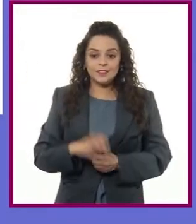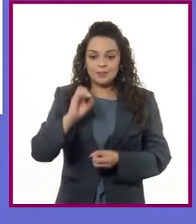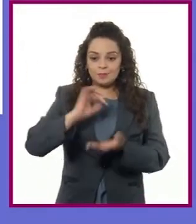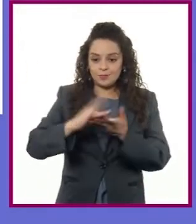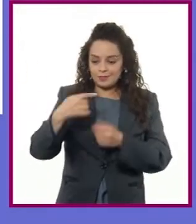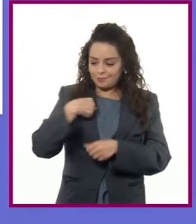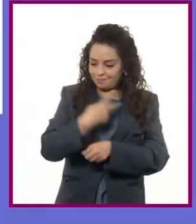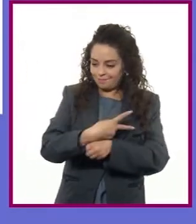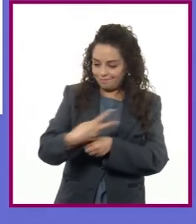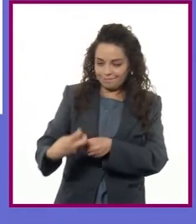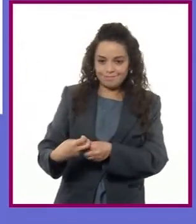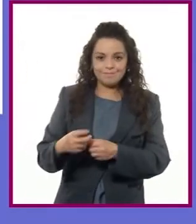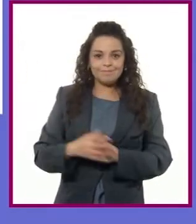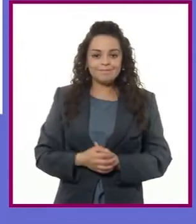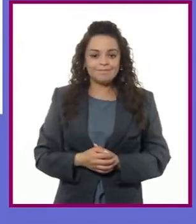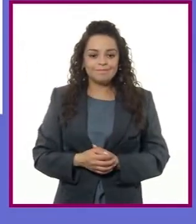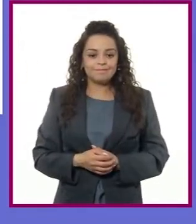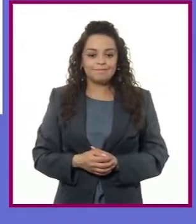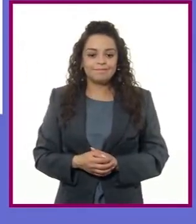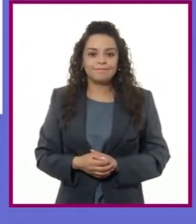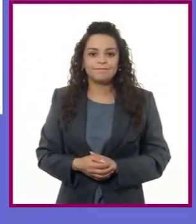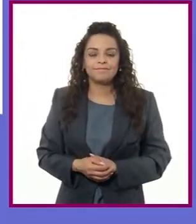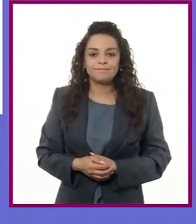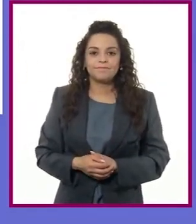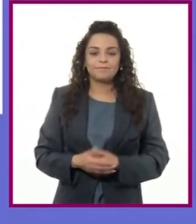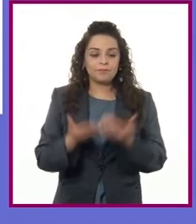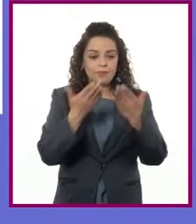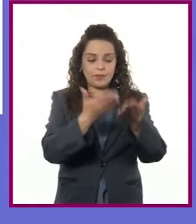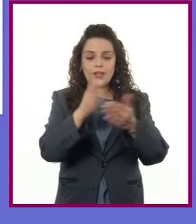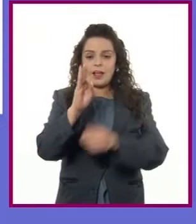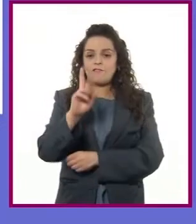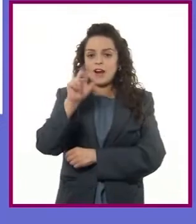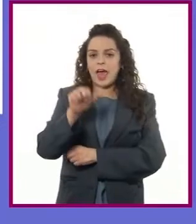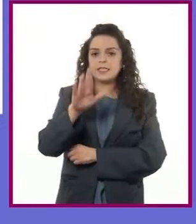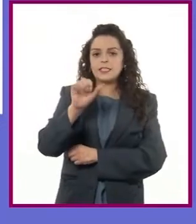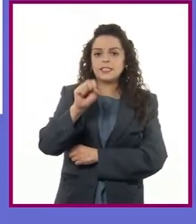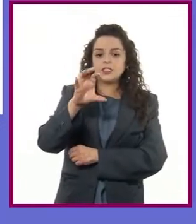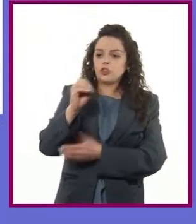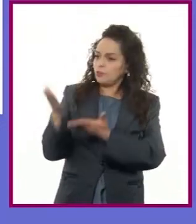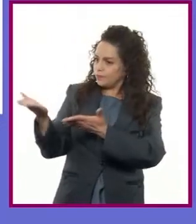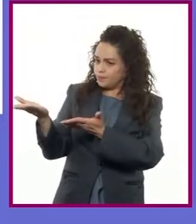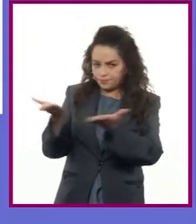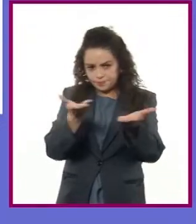invitarme. Francisco, pasa al balcón, por favor.